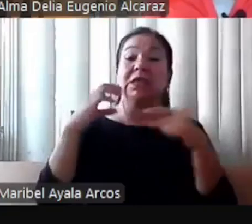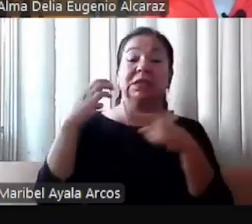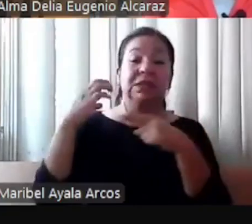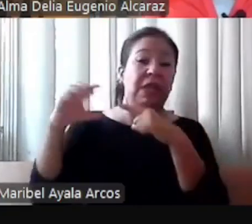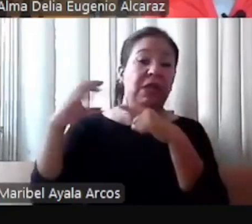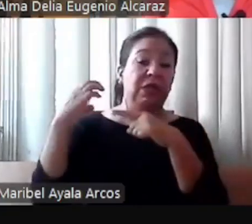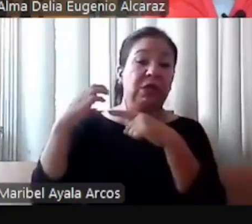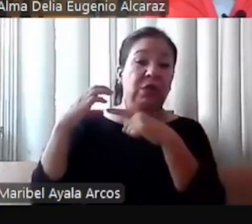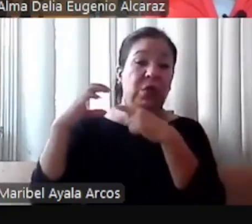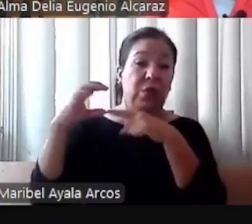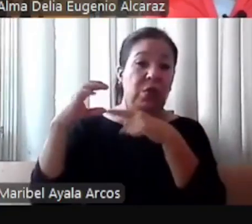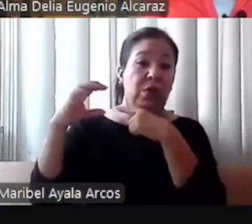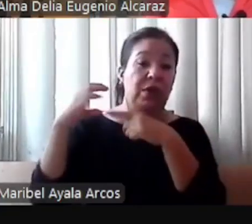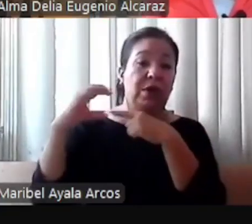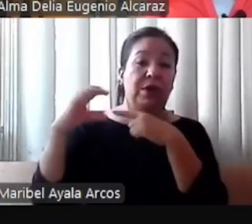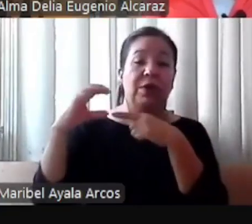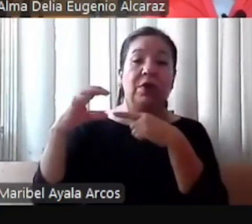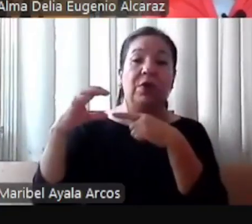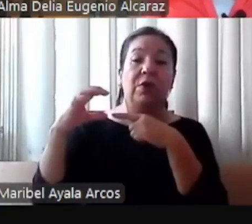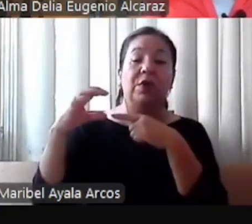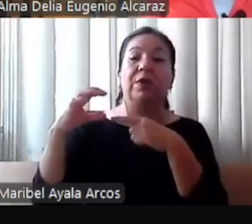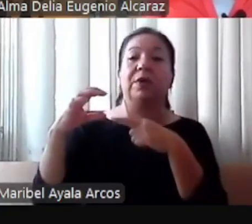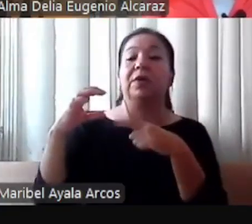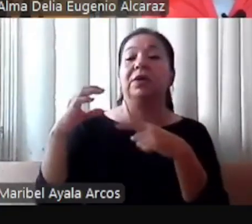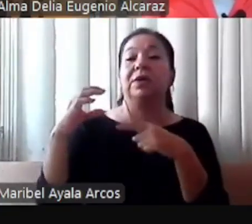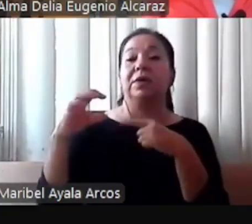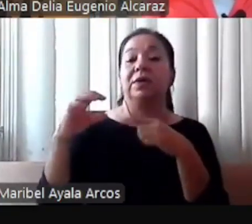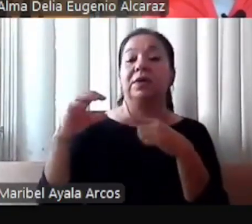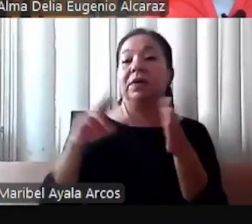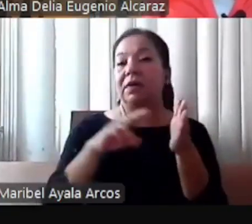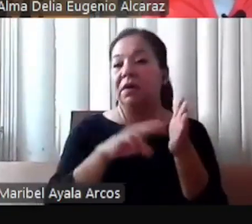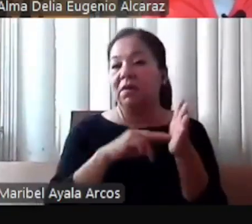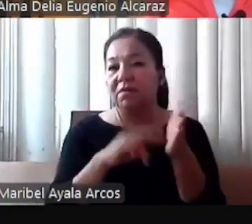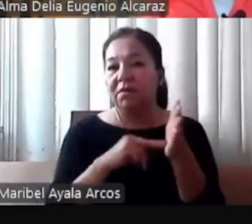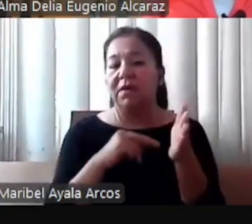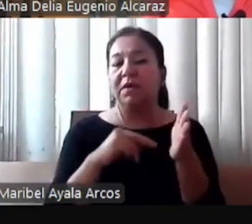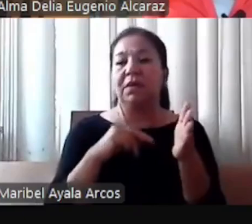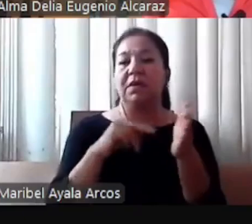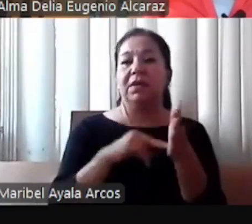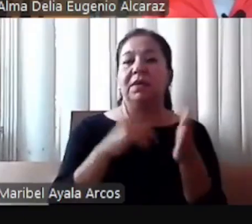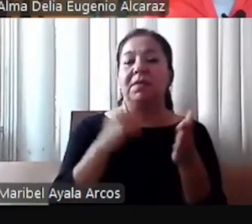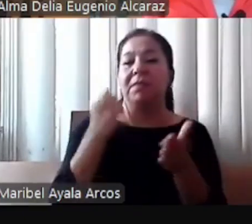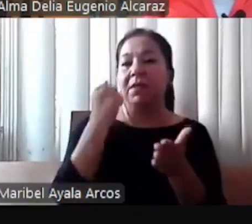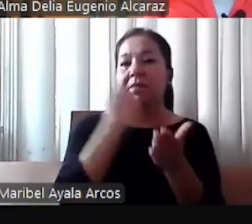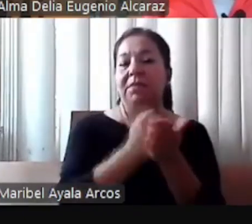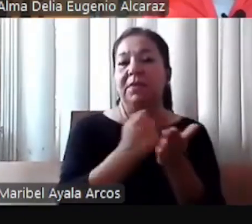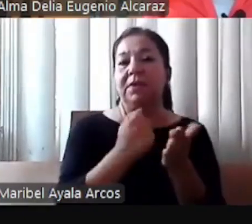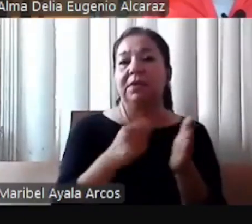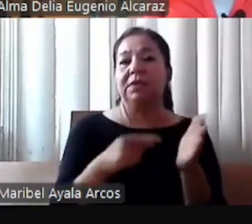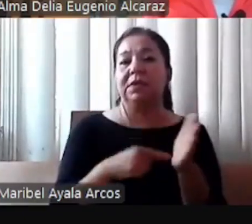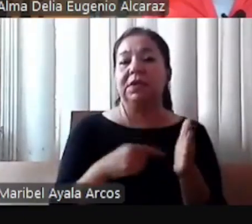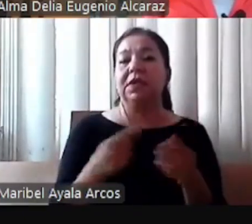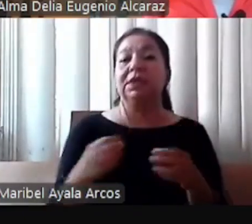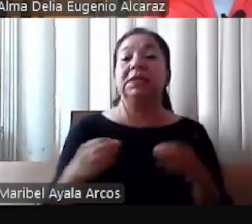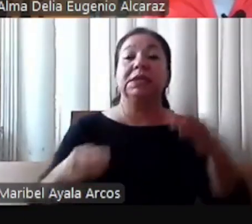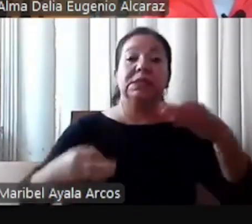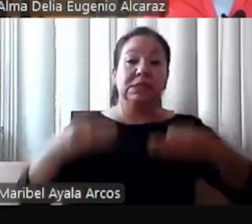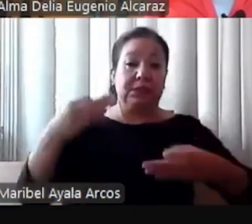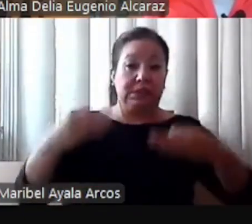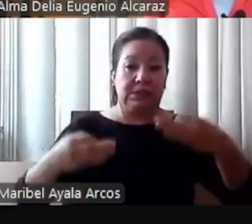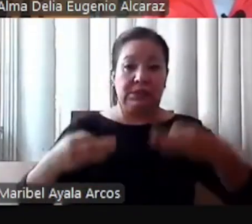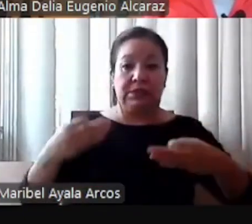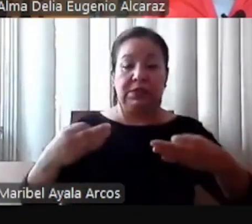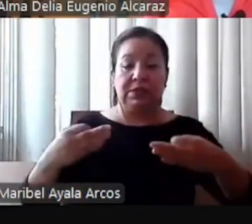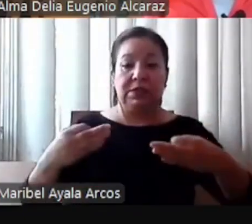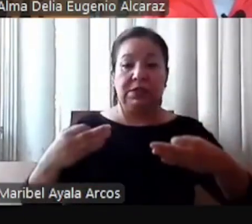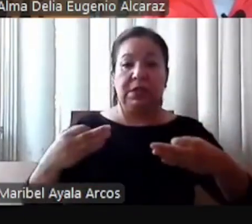este tribunal electoral una copia certificada de su impresión, la firma plasmada también estaba impresa. Ante ello, este tribunal electoral le requirió al actor